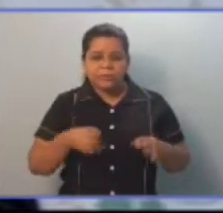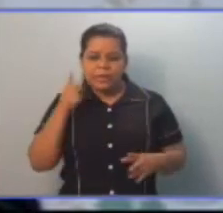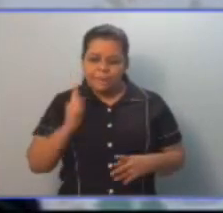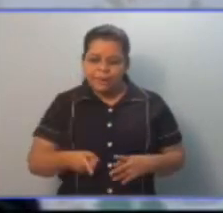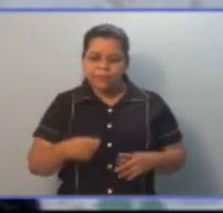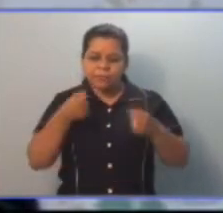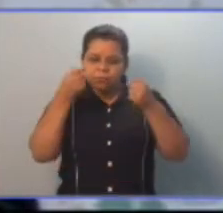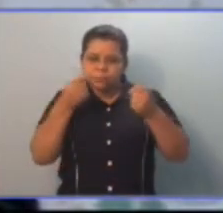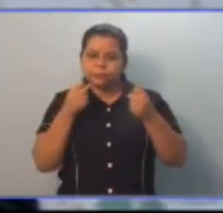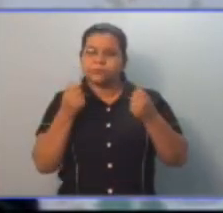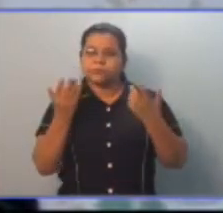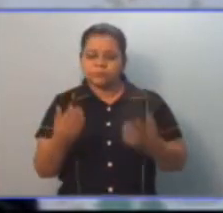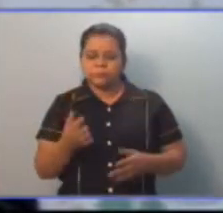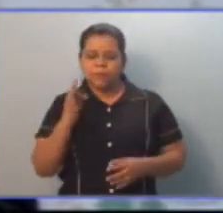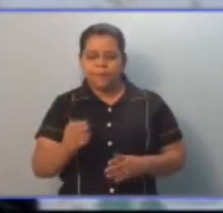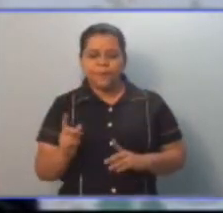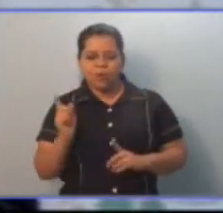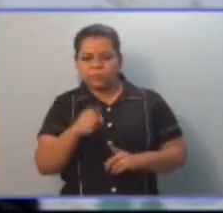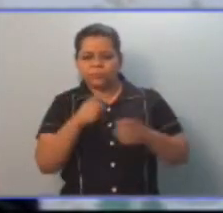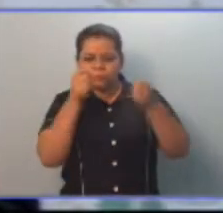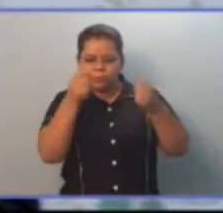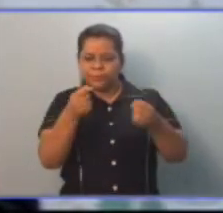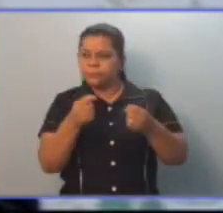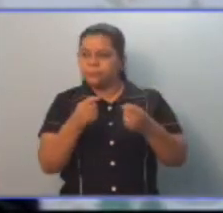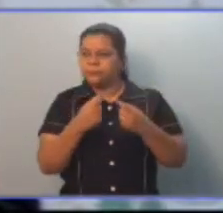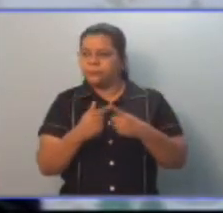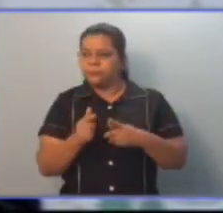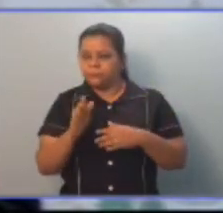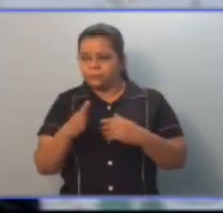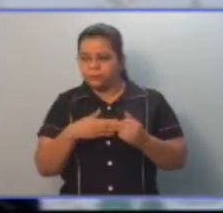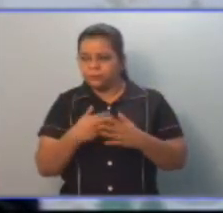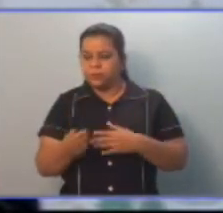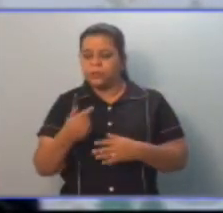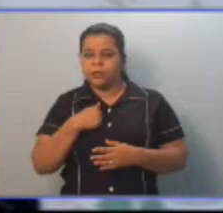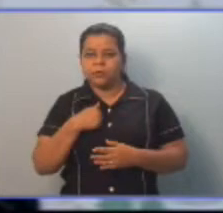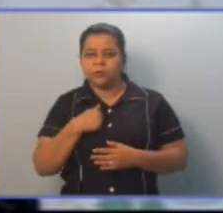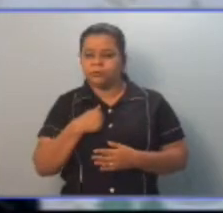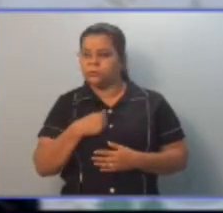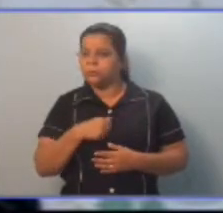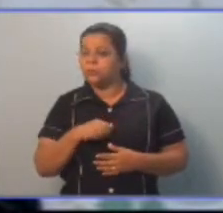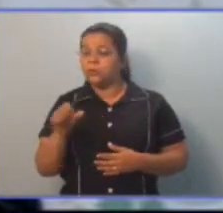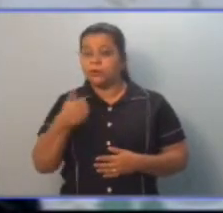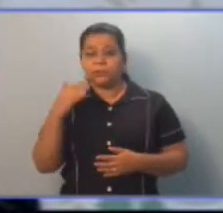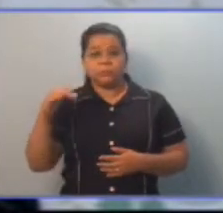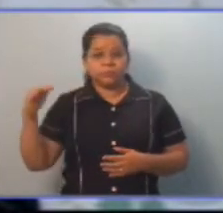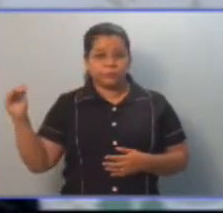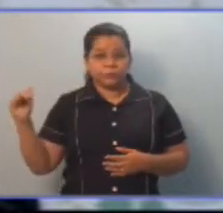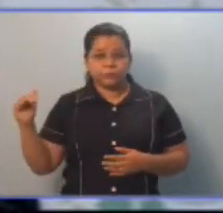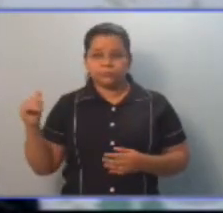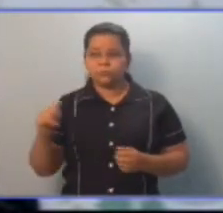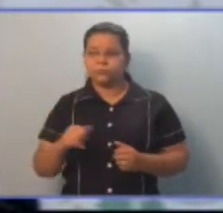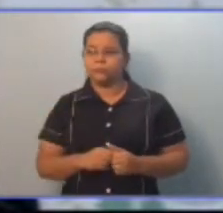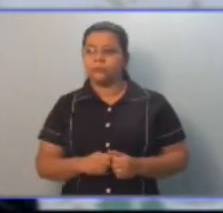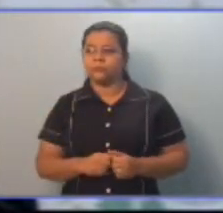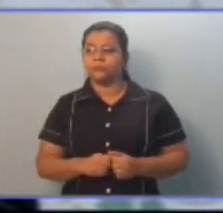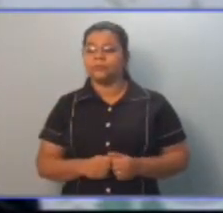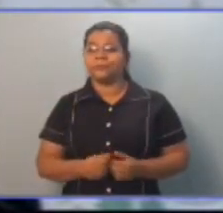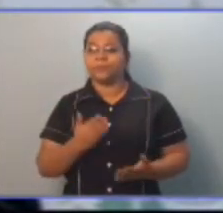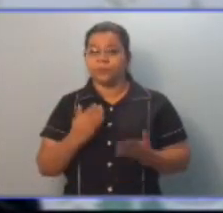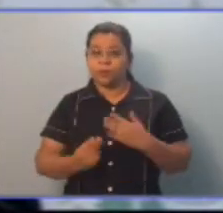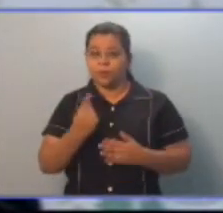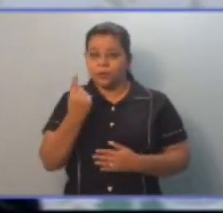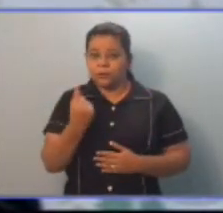porque prefiero que se vaya preso aunque me quede sin comer. En otros países, si la